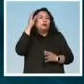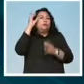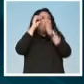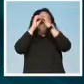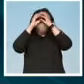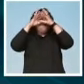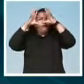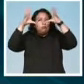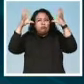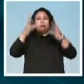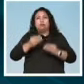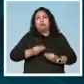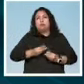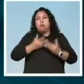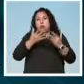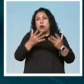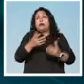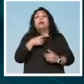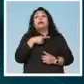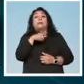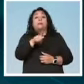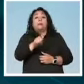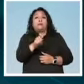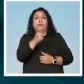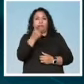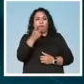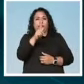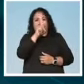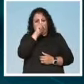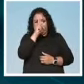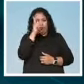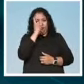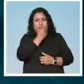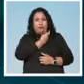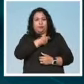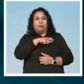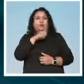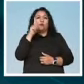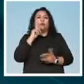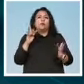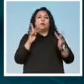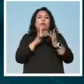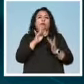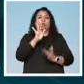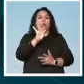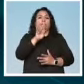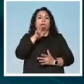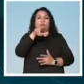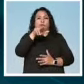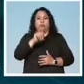imagen poética. Para Canal 22, desde Madrid, España, Francina Islas,